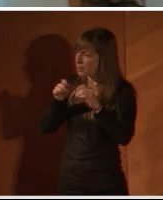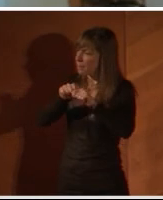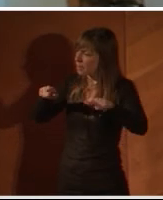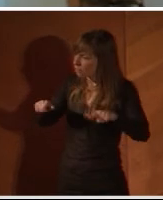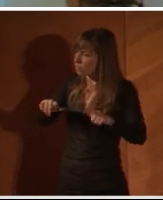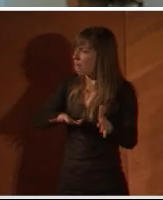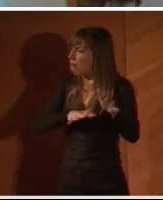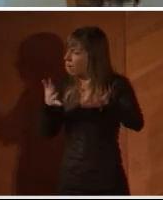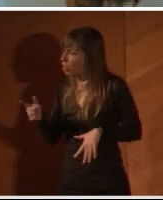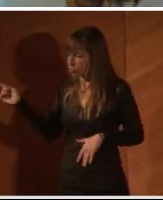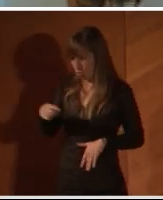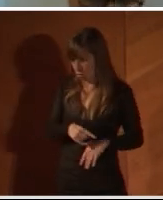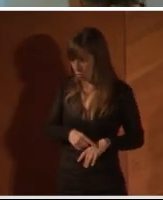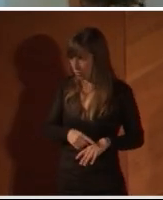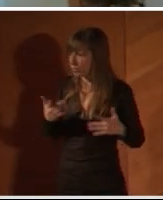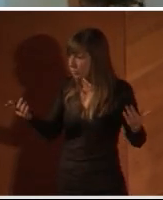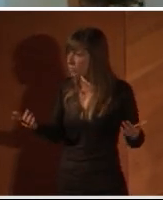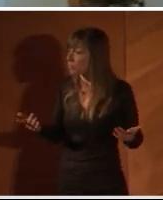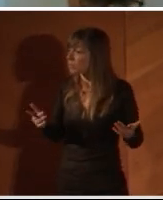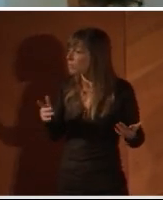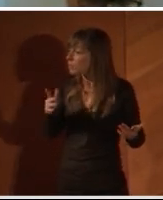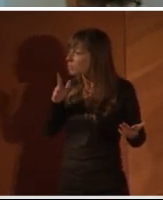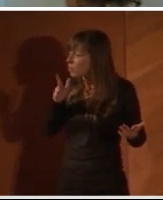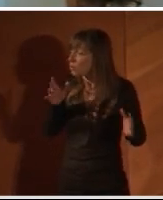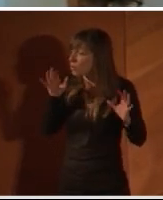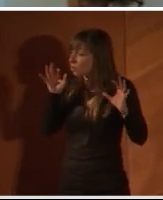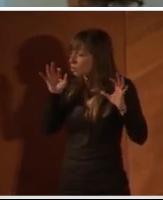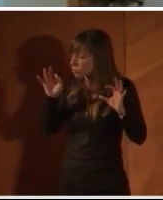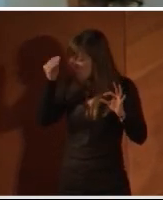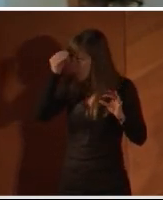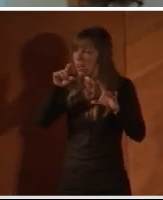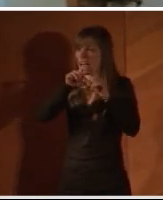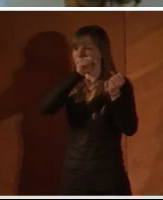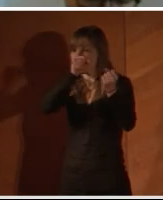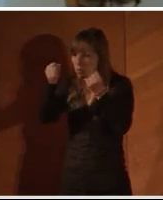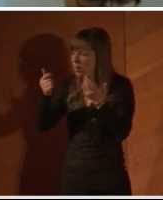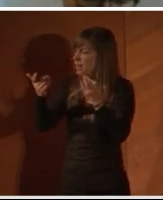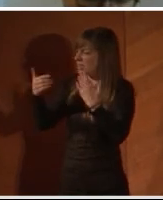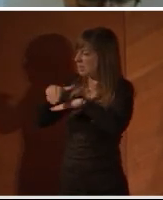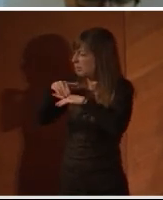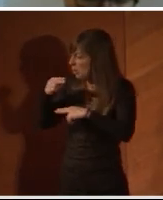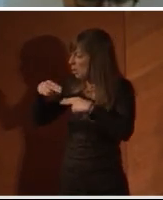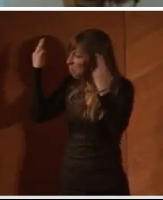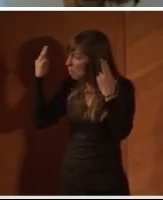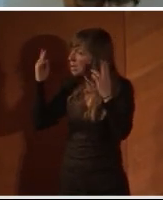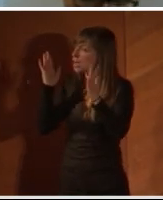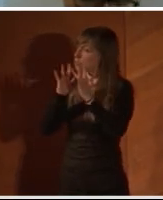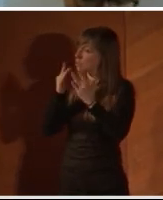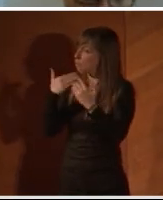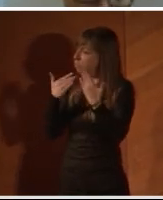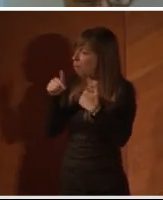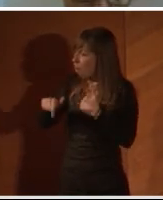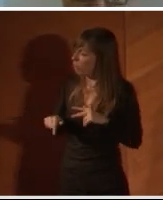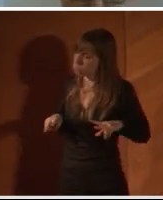ellos. Creemos que ha terminado, ¿no?, el tiempo de la competencia entre instituciones y entre representantes públicos y que comienza hoy para la